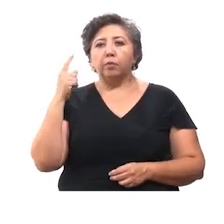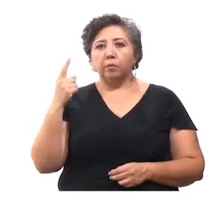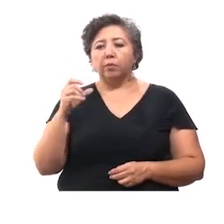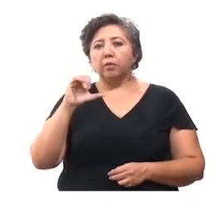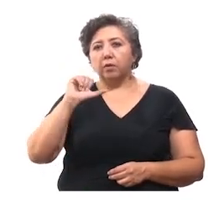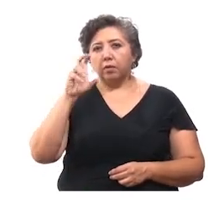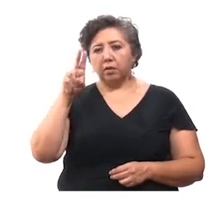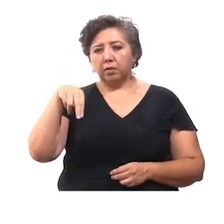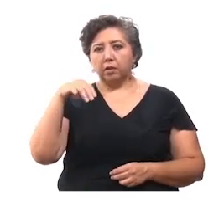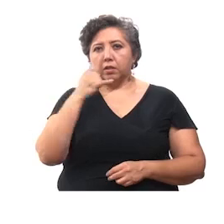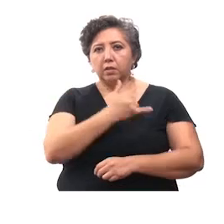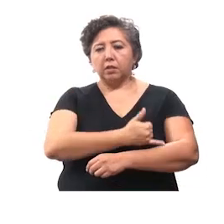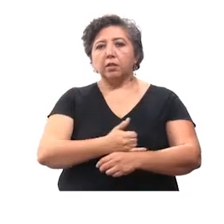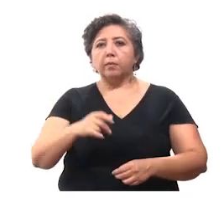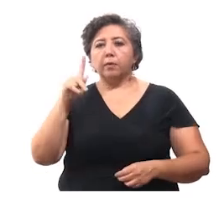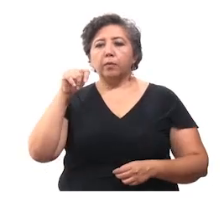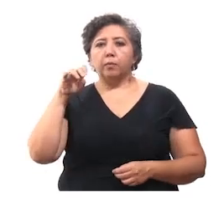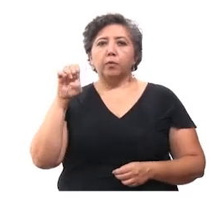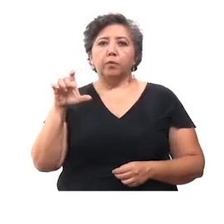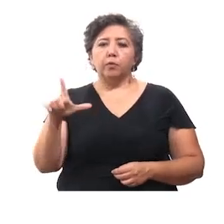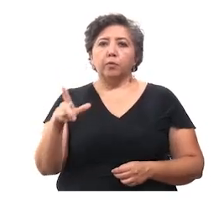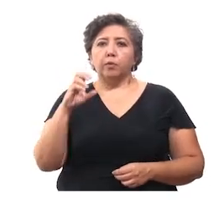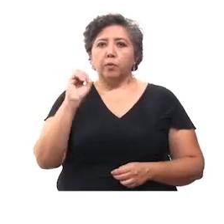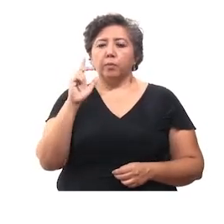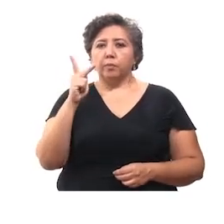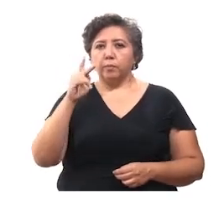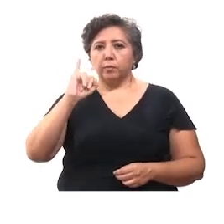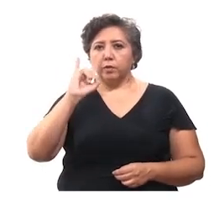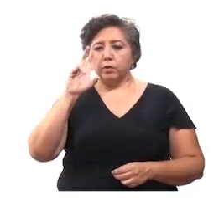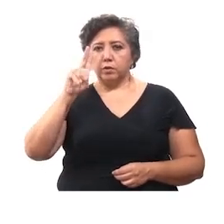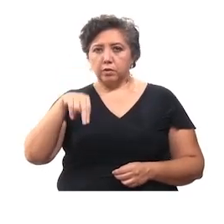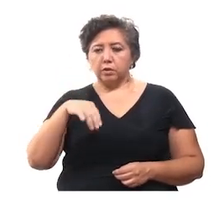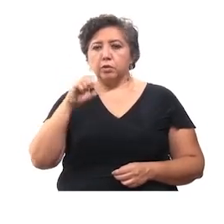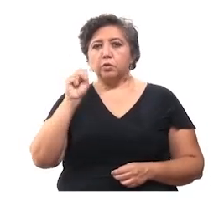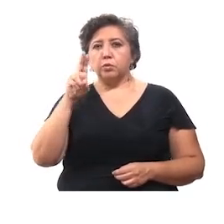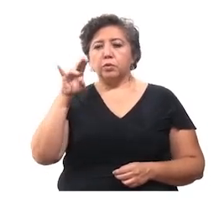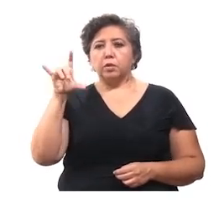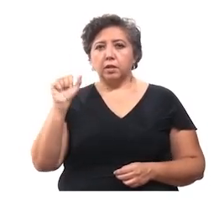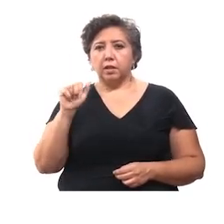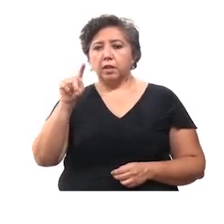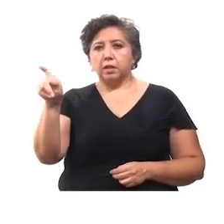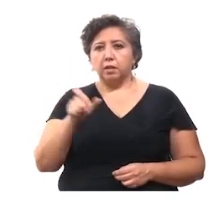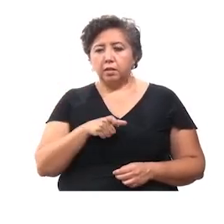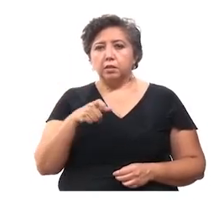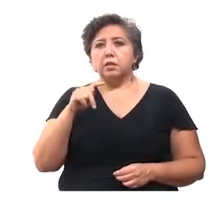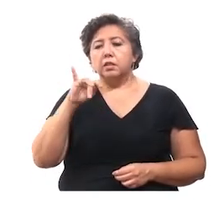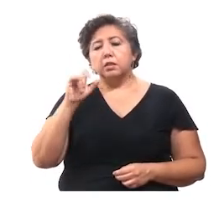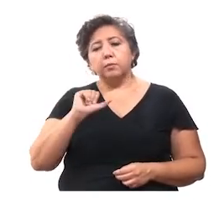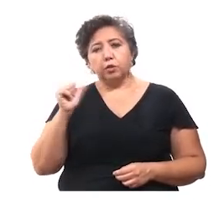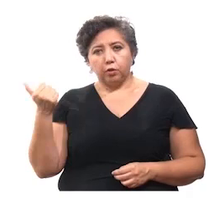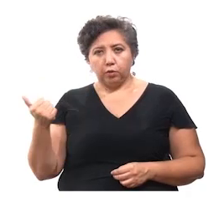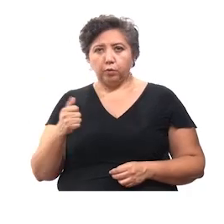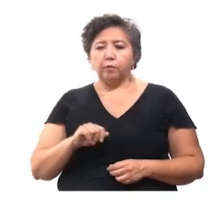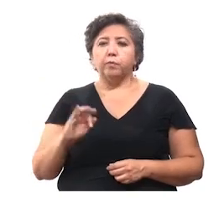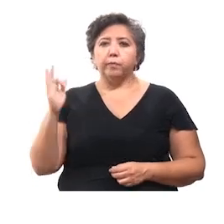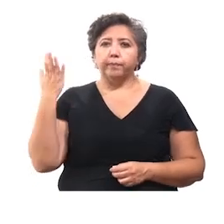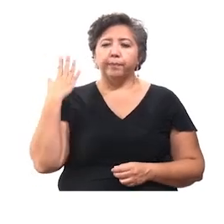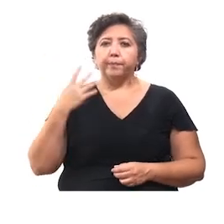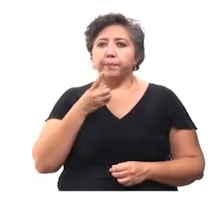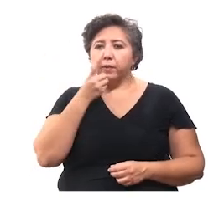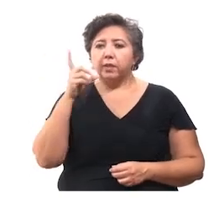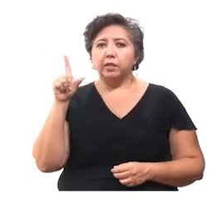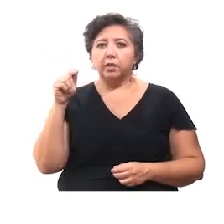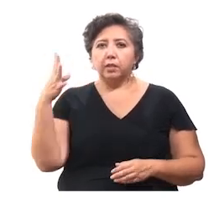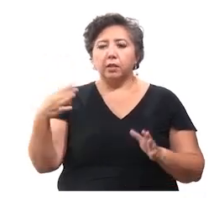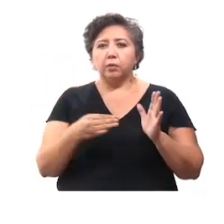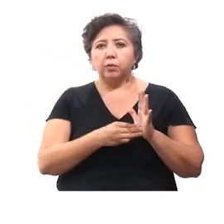Acanqué, Chichimilá, Izamal, Motul, Opichén, Petos, Samajil, Suquilá, Tecash y Tizimín, y 1 foráneo. De